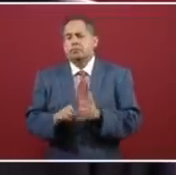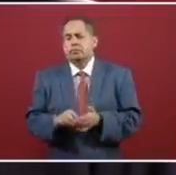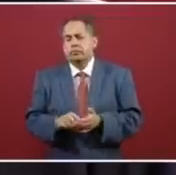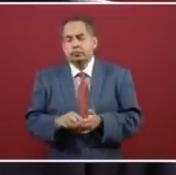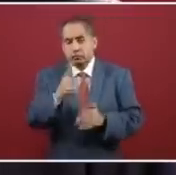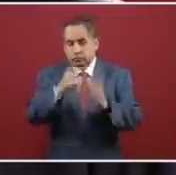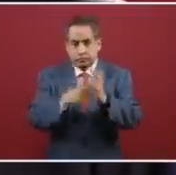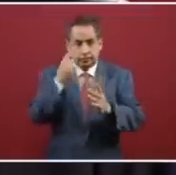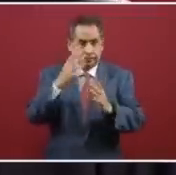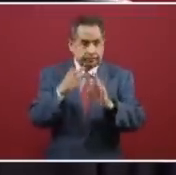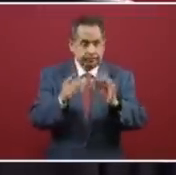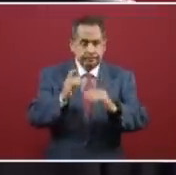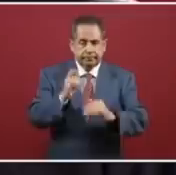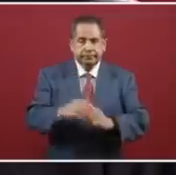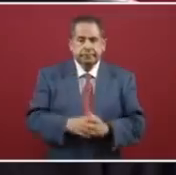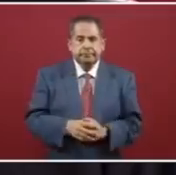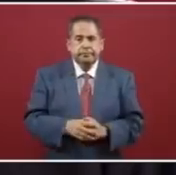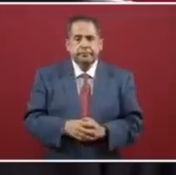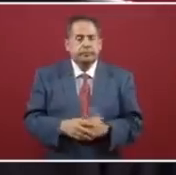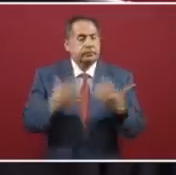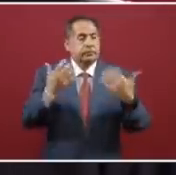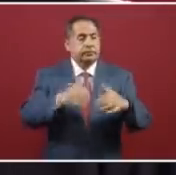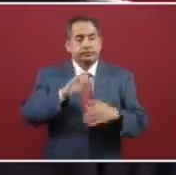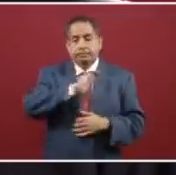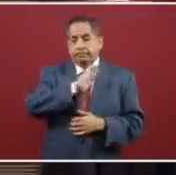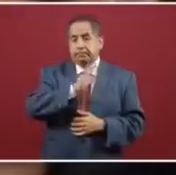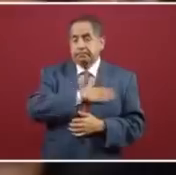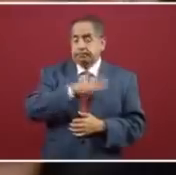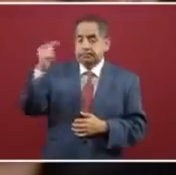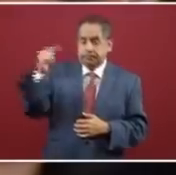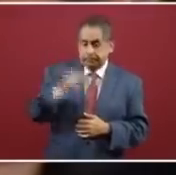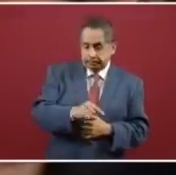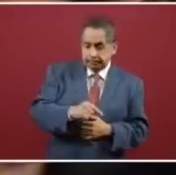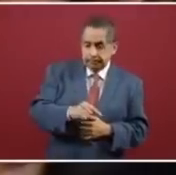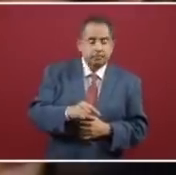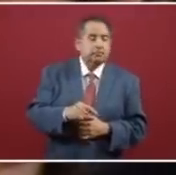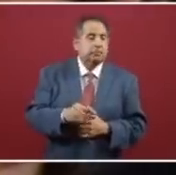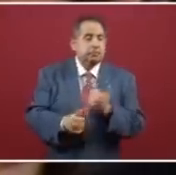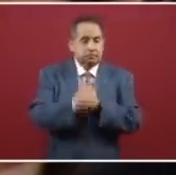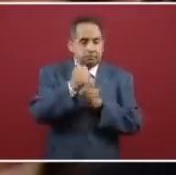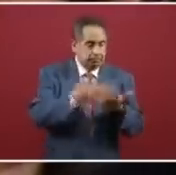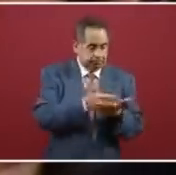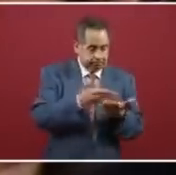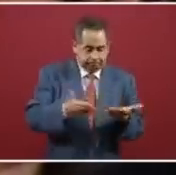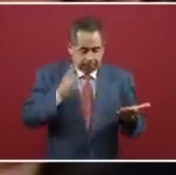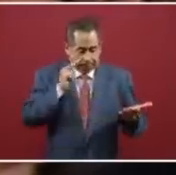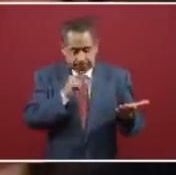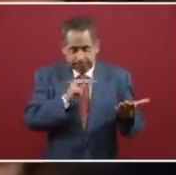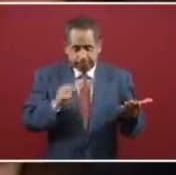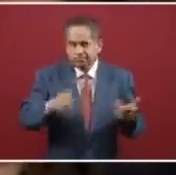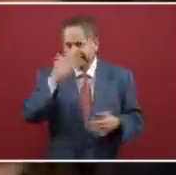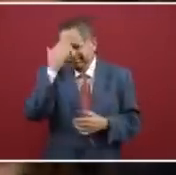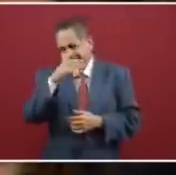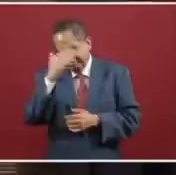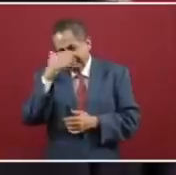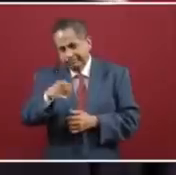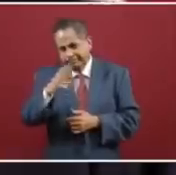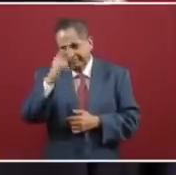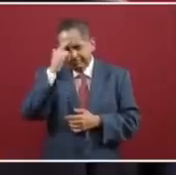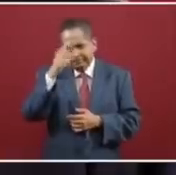una vez una empresa española participa saben que